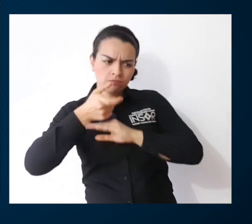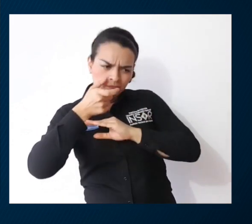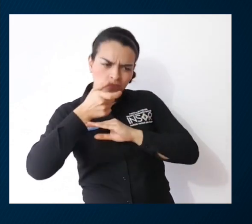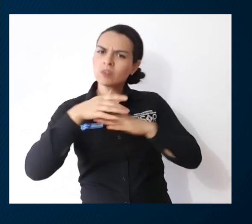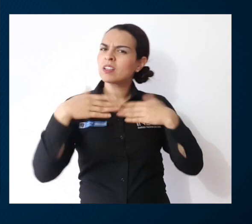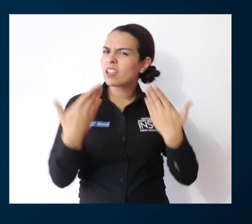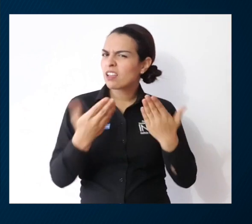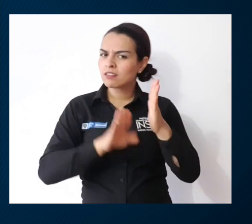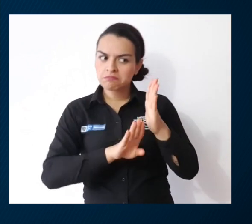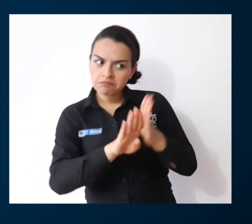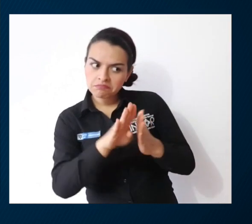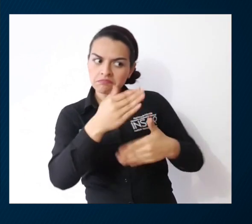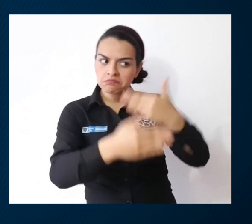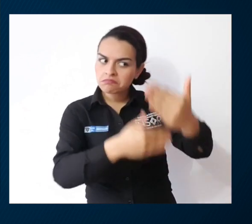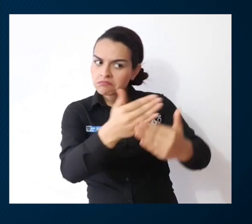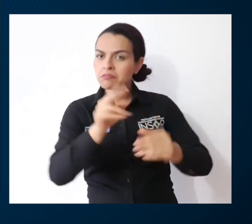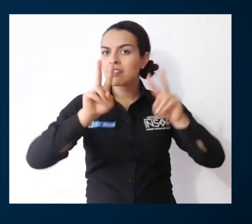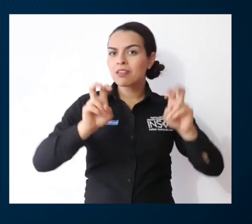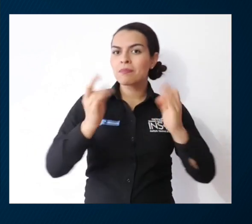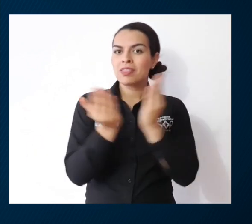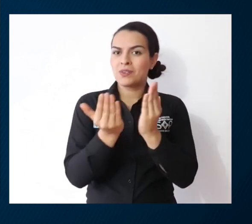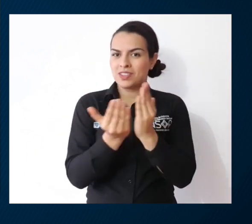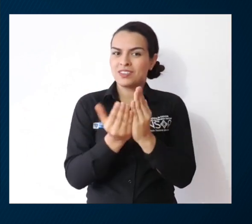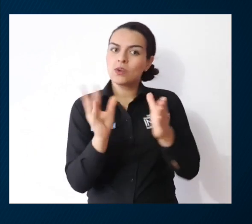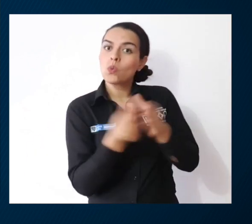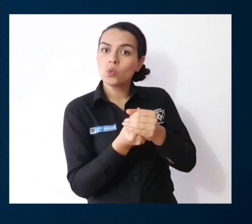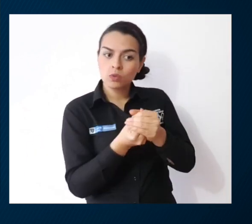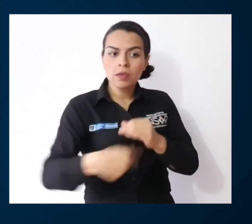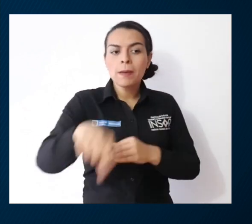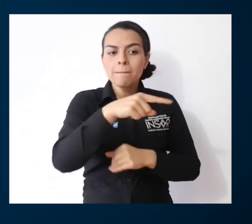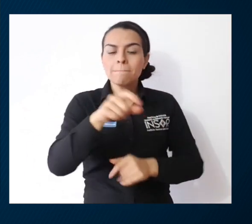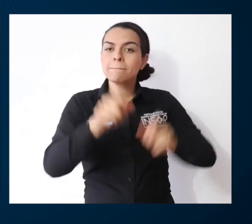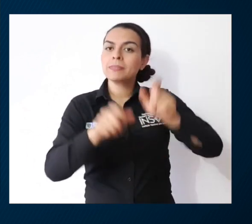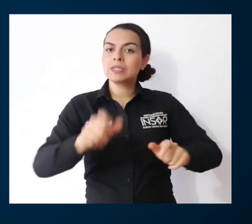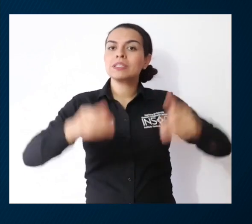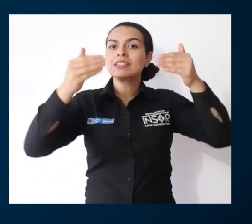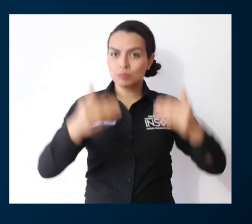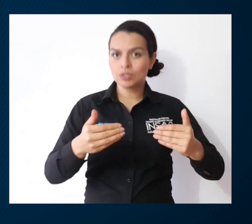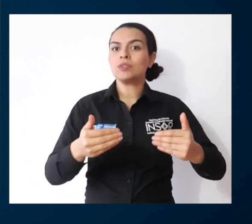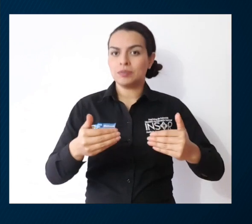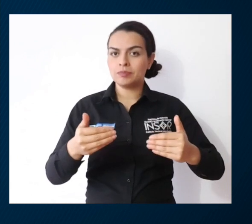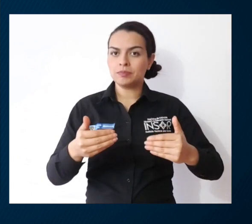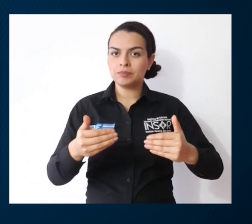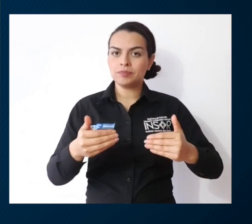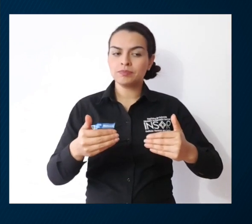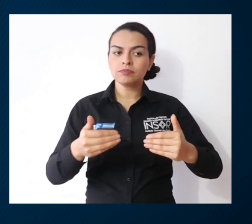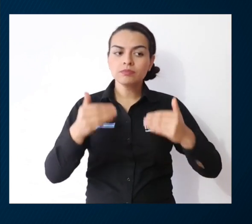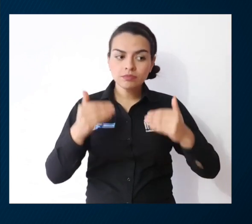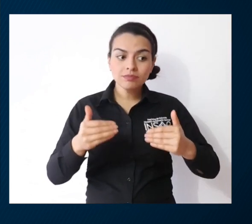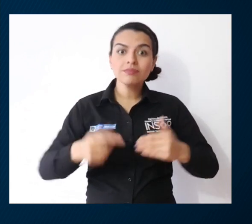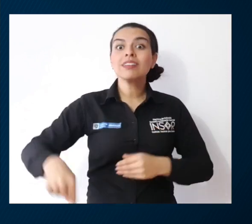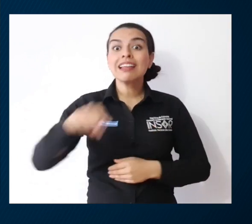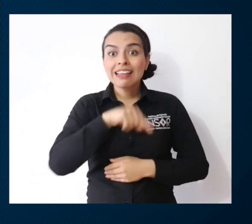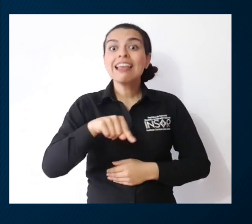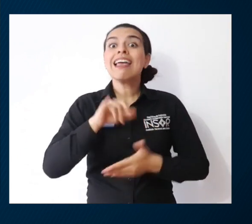sistema educativo en términos de inclusión y particularmente de inclusión de estudiantes con discapacidad. Y en este sentido, o en